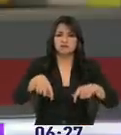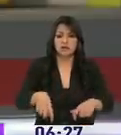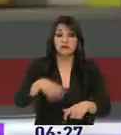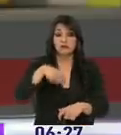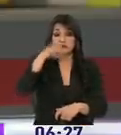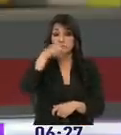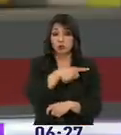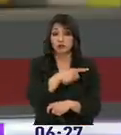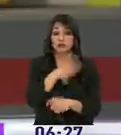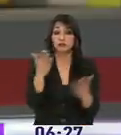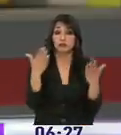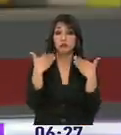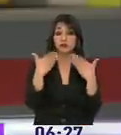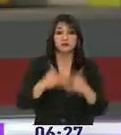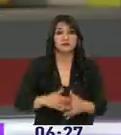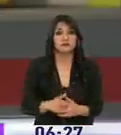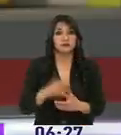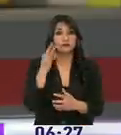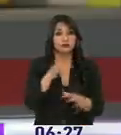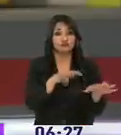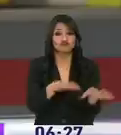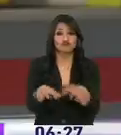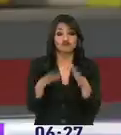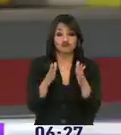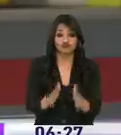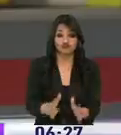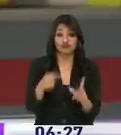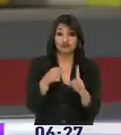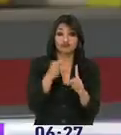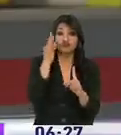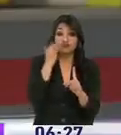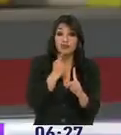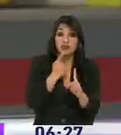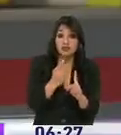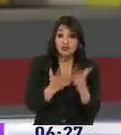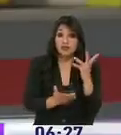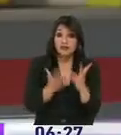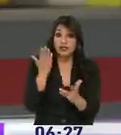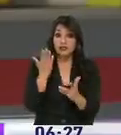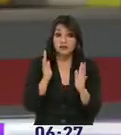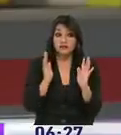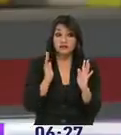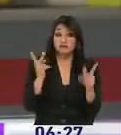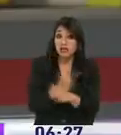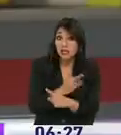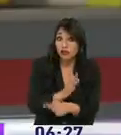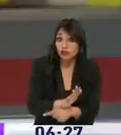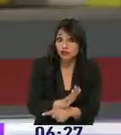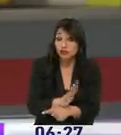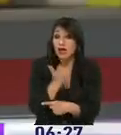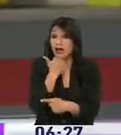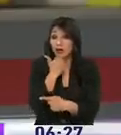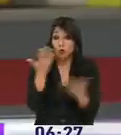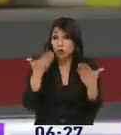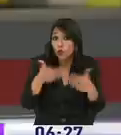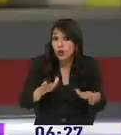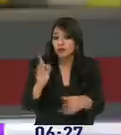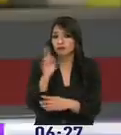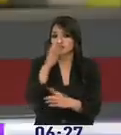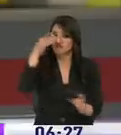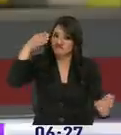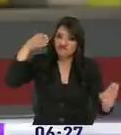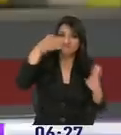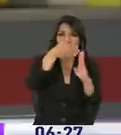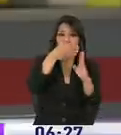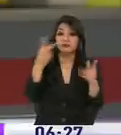de Guayaquil. Según la coordinadora zonal, Susana Córdoba, no se trata de un hecho de delincuencia común, sino una acción dirigida que